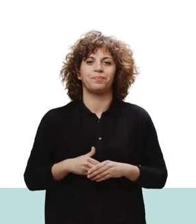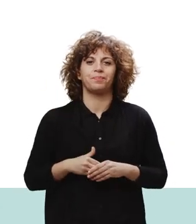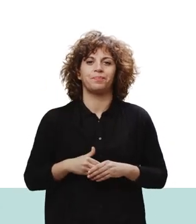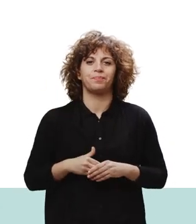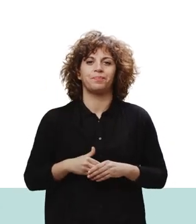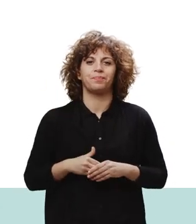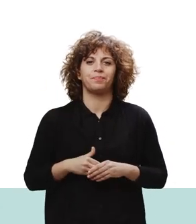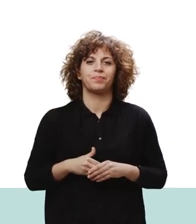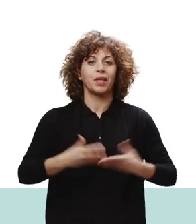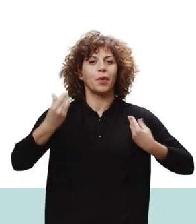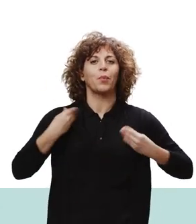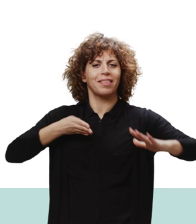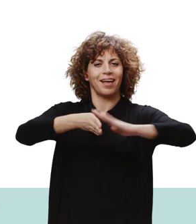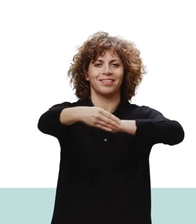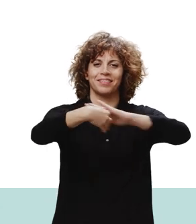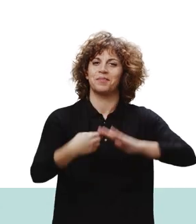848-462-600 telefono zenbakian.